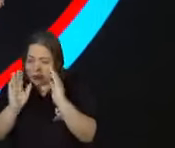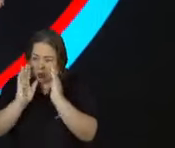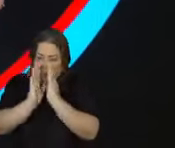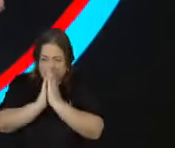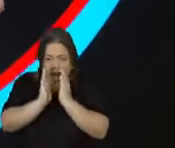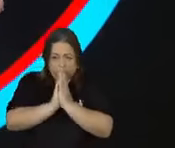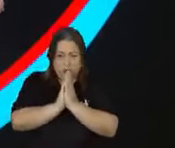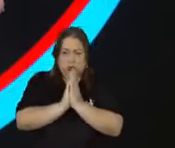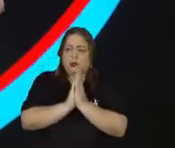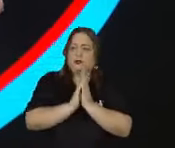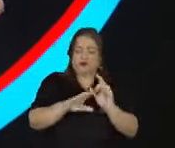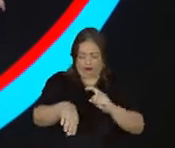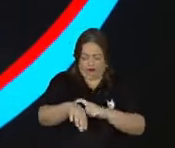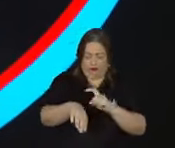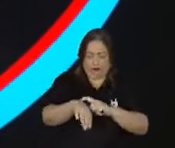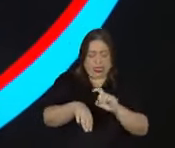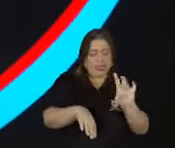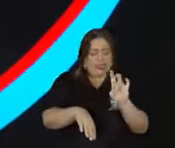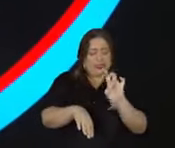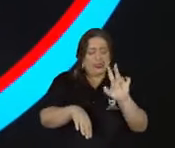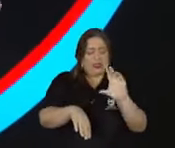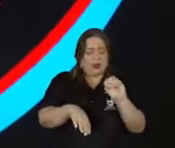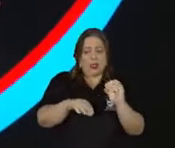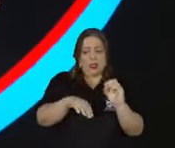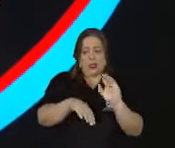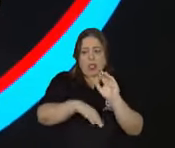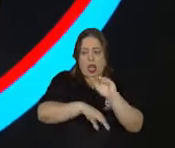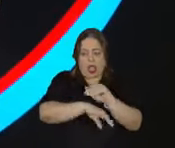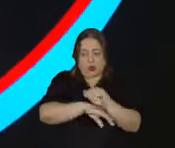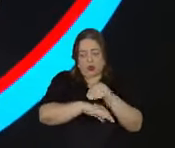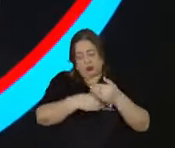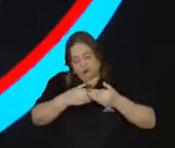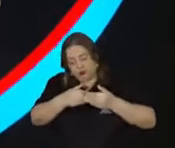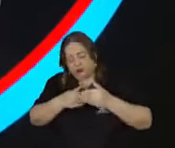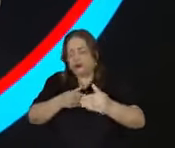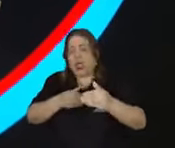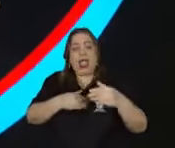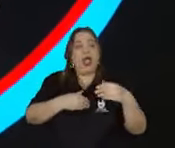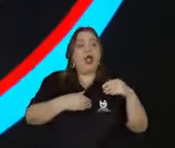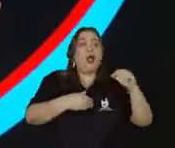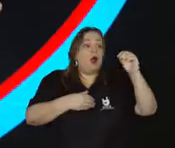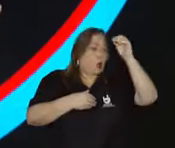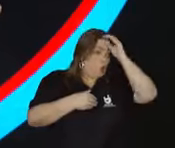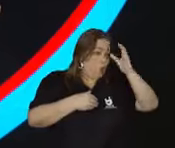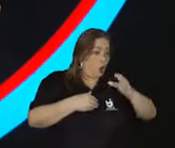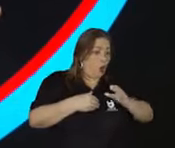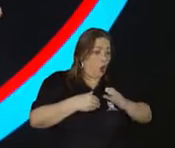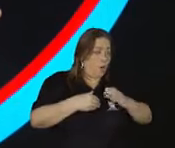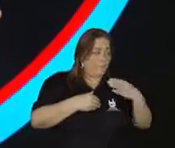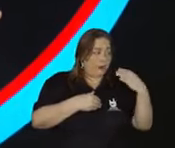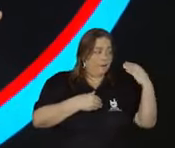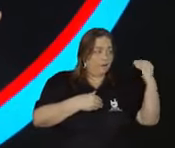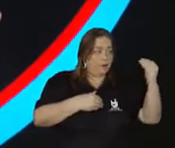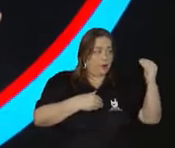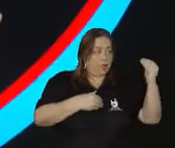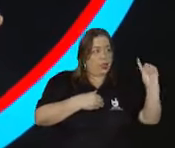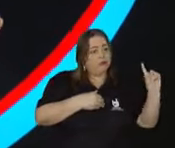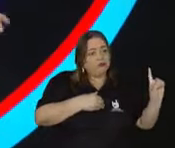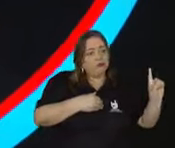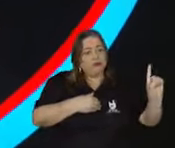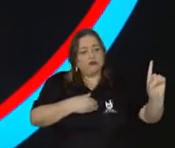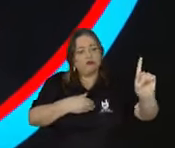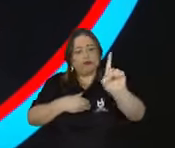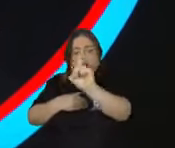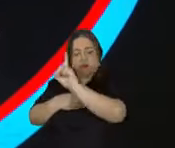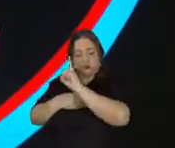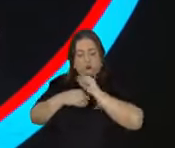para orar desde las 7:30. Y afuera pues estarán los caminantes también. Y va a ser un tiempo extraordinario, mírelo ahí.